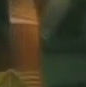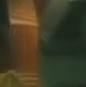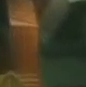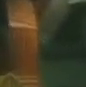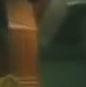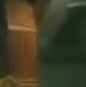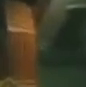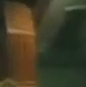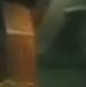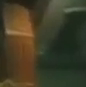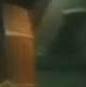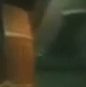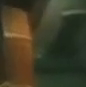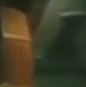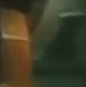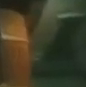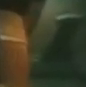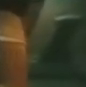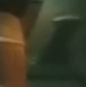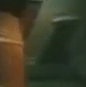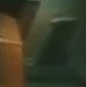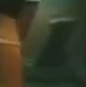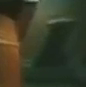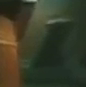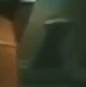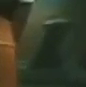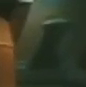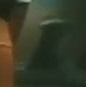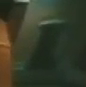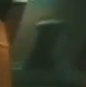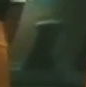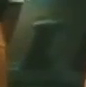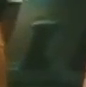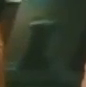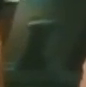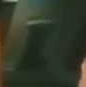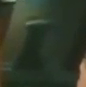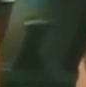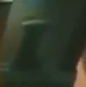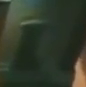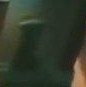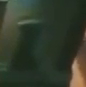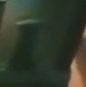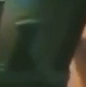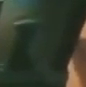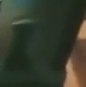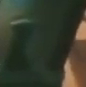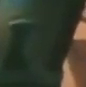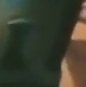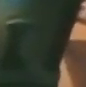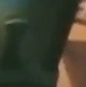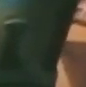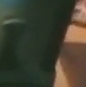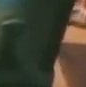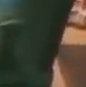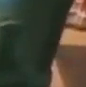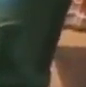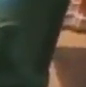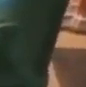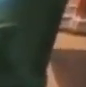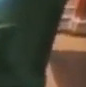Bolivariana de Venezuela, Nicolás Maduro, en el despacho 1 del Palacio de Gobierno. Recordemos que en la actualidad estas relaciones entre